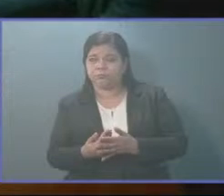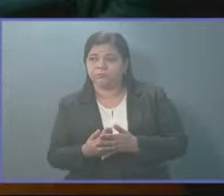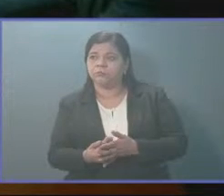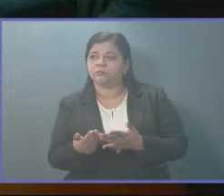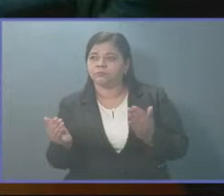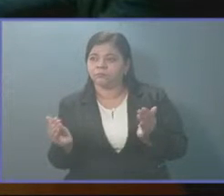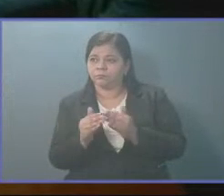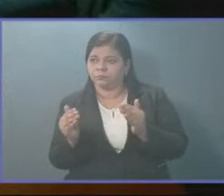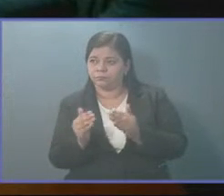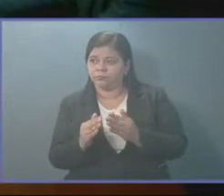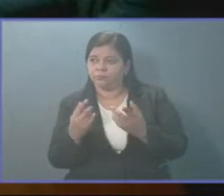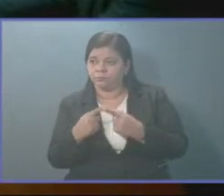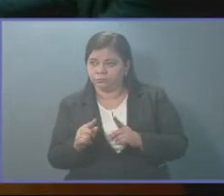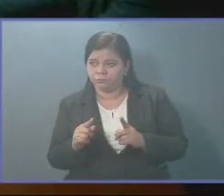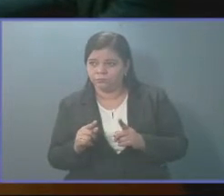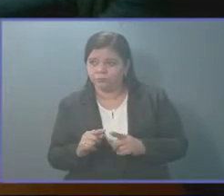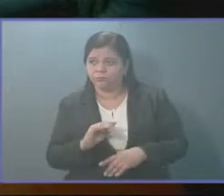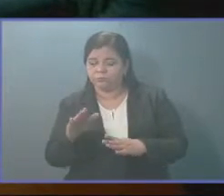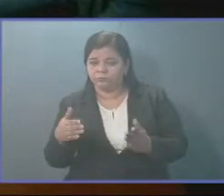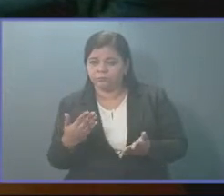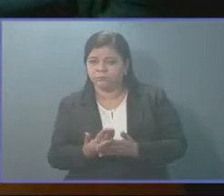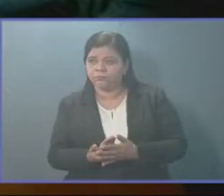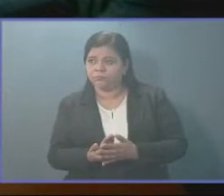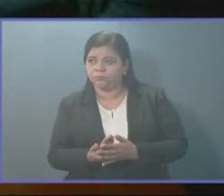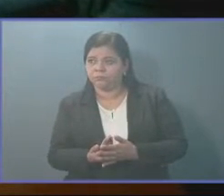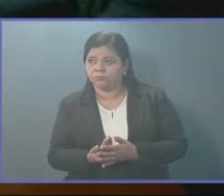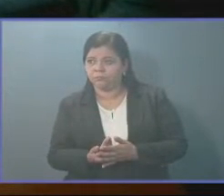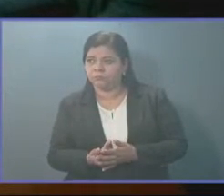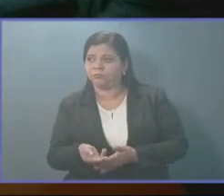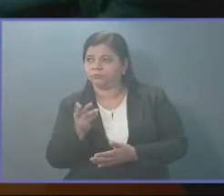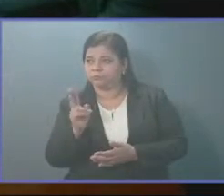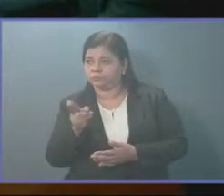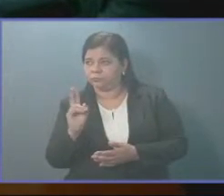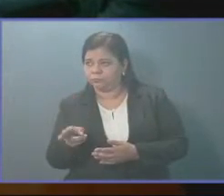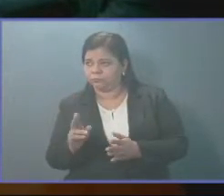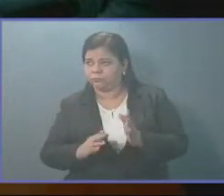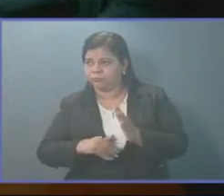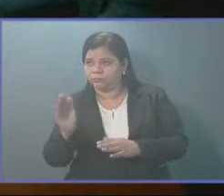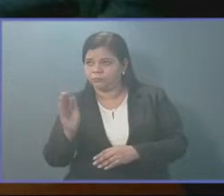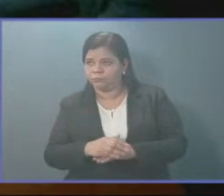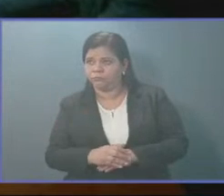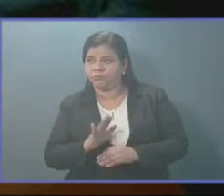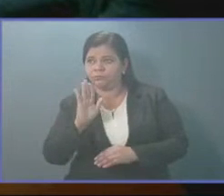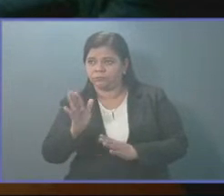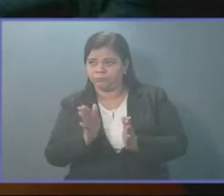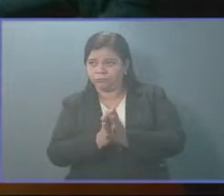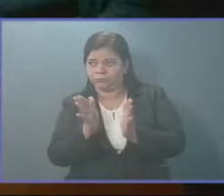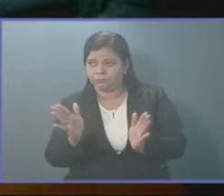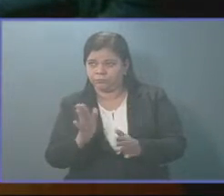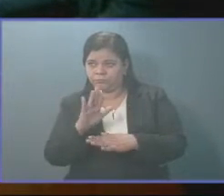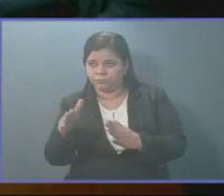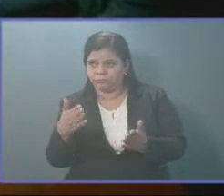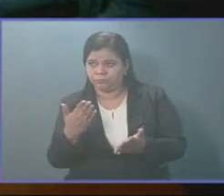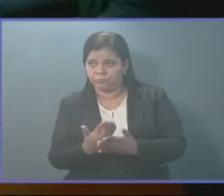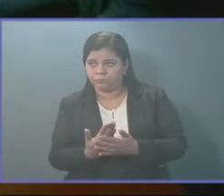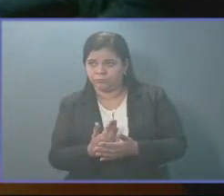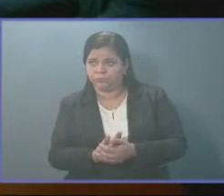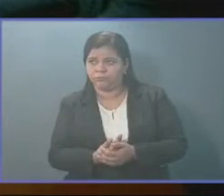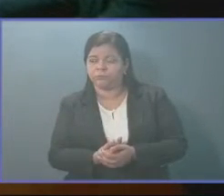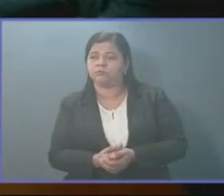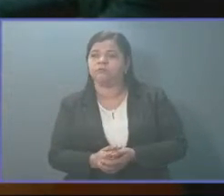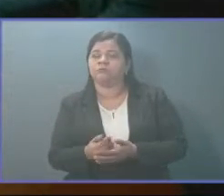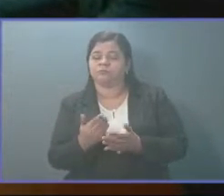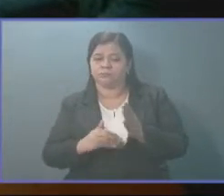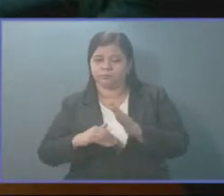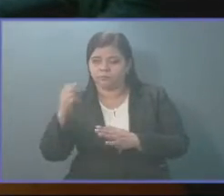juez, sin perjuicio de los recursos o medios de impugnación que por su vulneración queden expeditos a las partes de conformidad